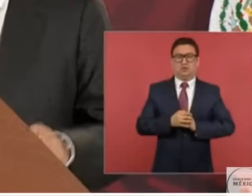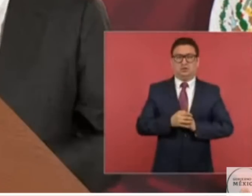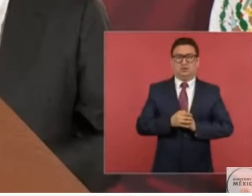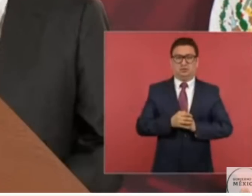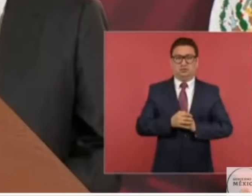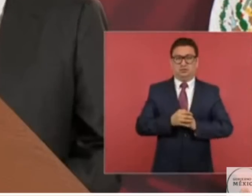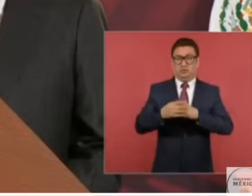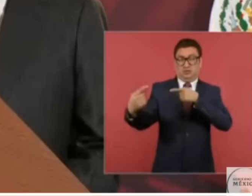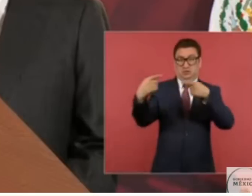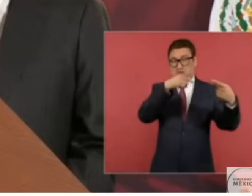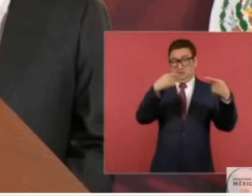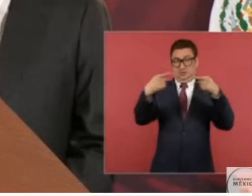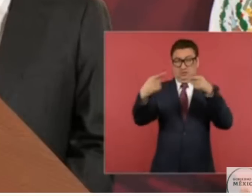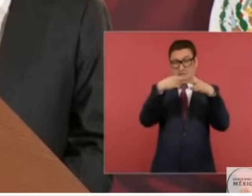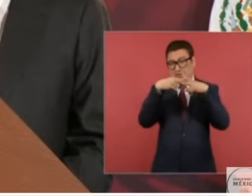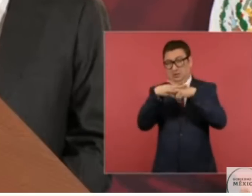pleitos.